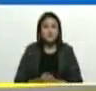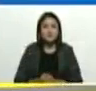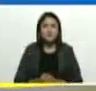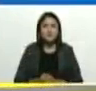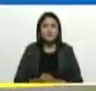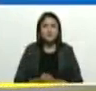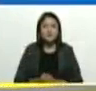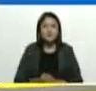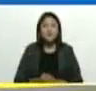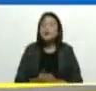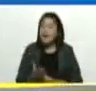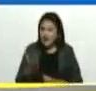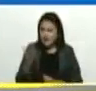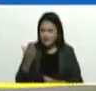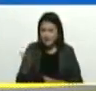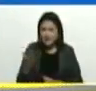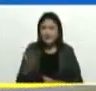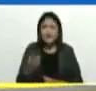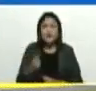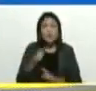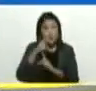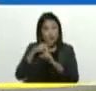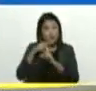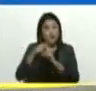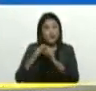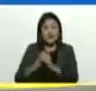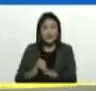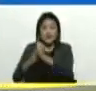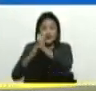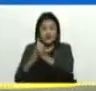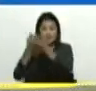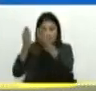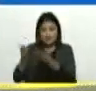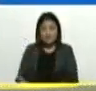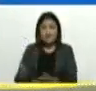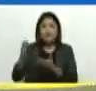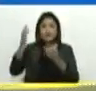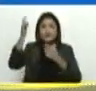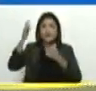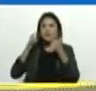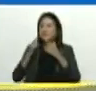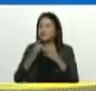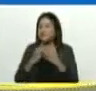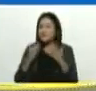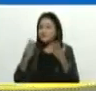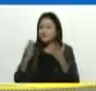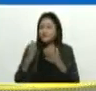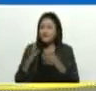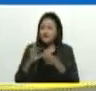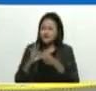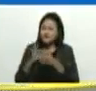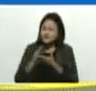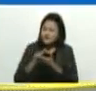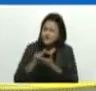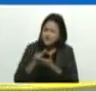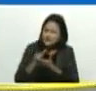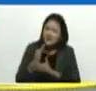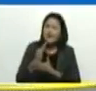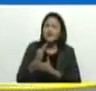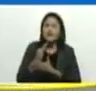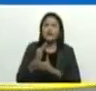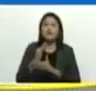Una de las fortalezas del liderazgo de Chávez era su lealtad a los